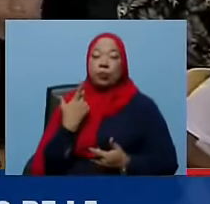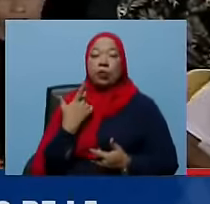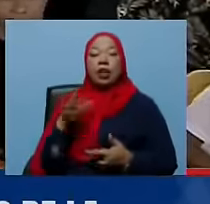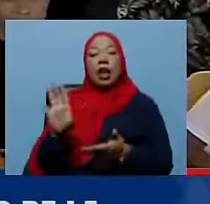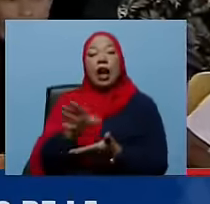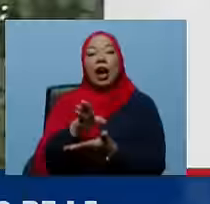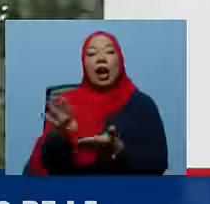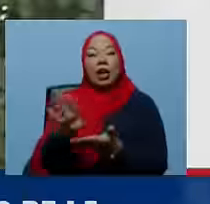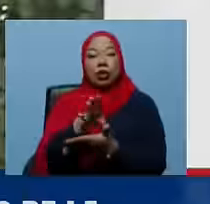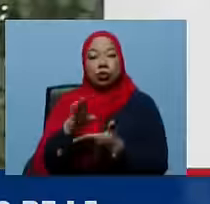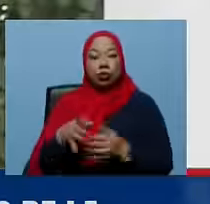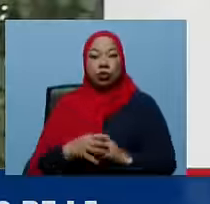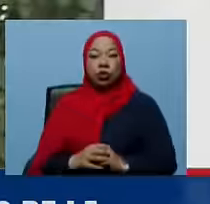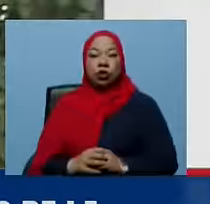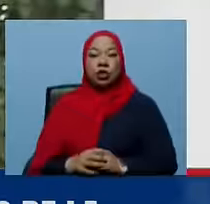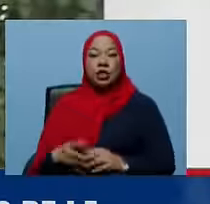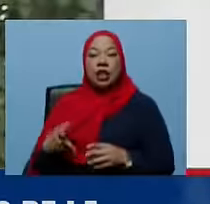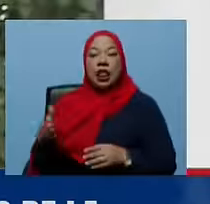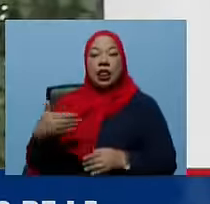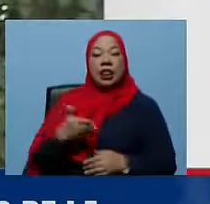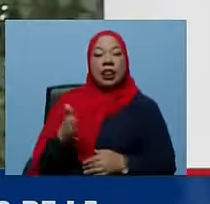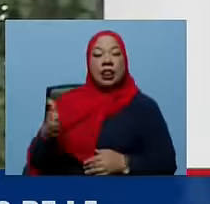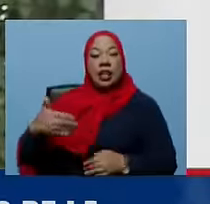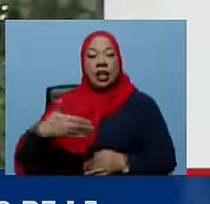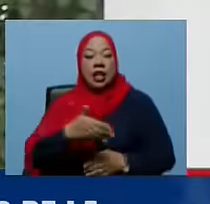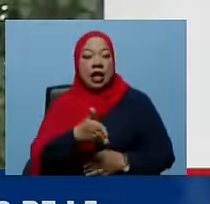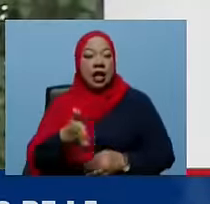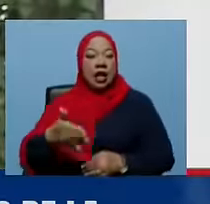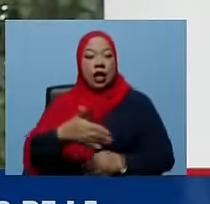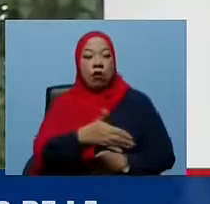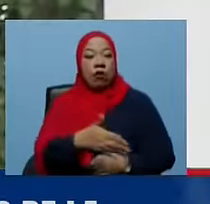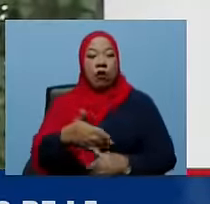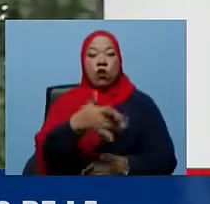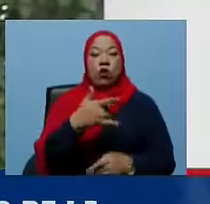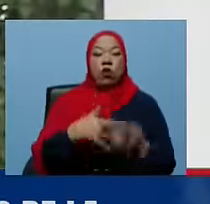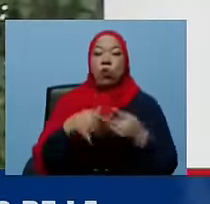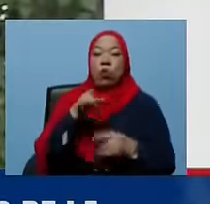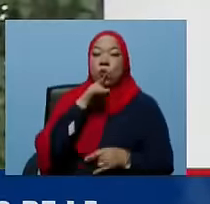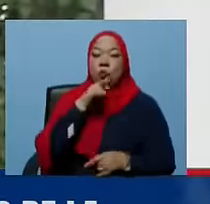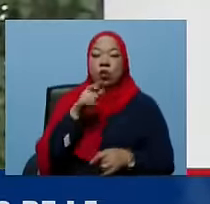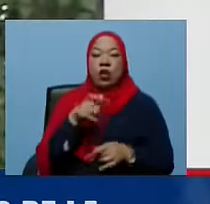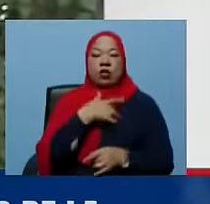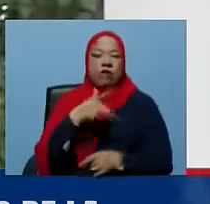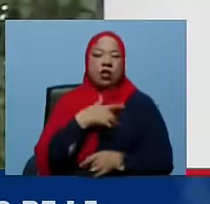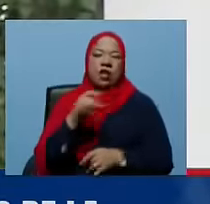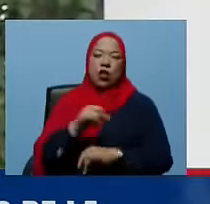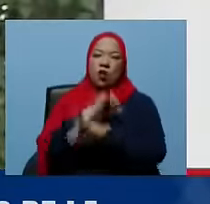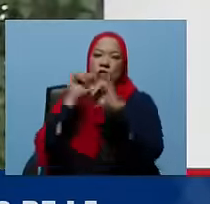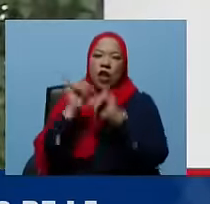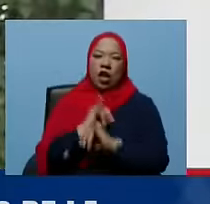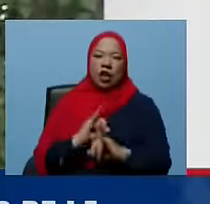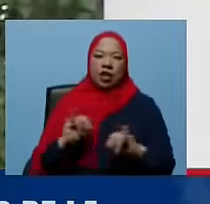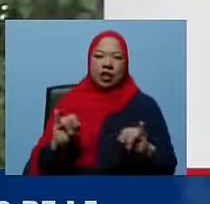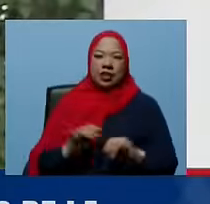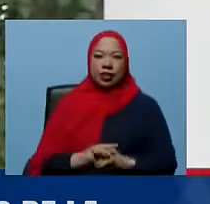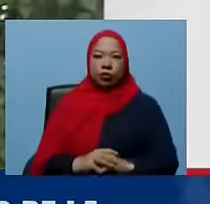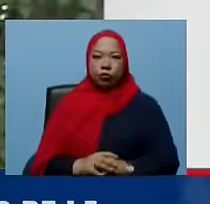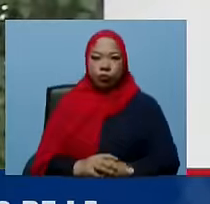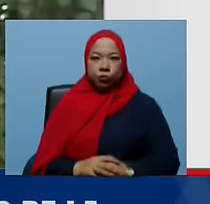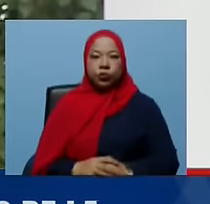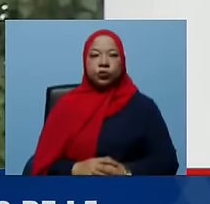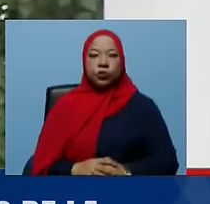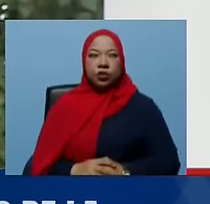canción. Tiburón. Tiburón por aquí, tiburón por allá. Bueno, me siento muy feliz de estar aquí.